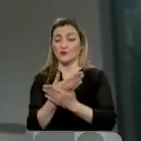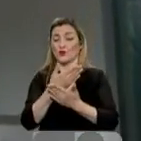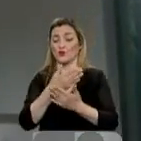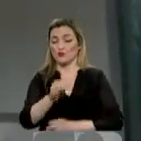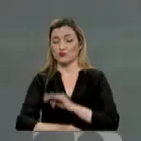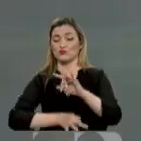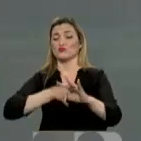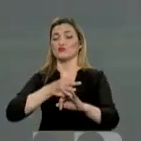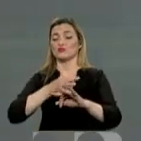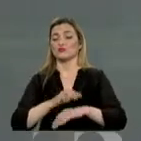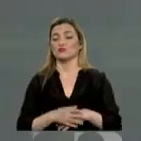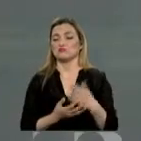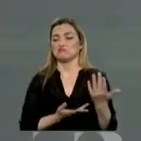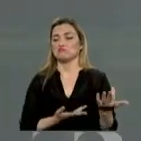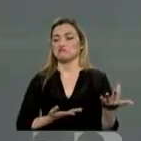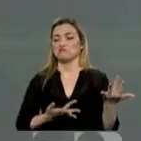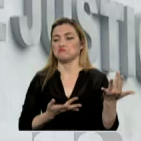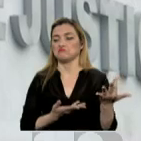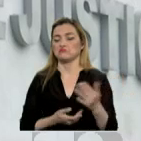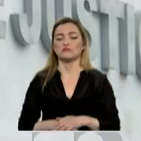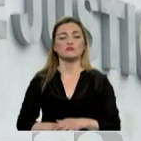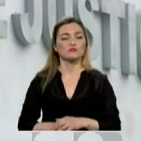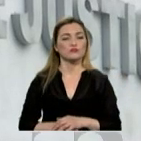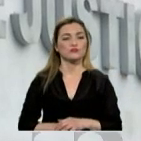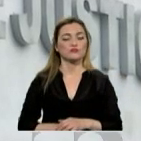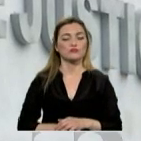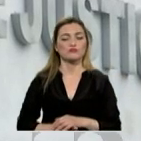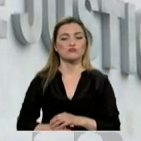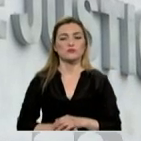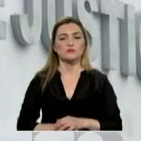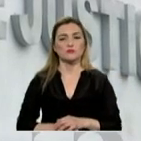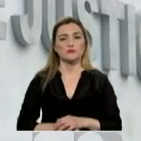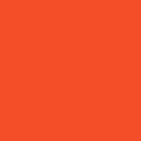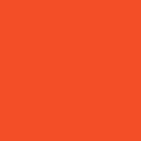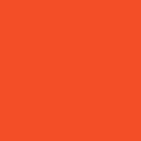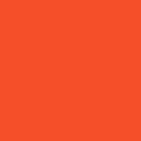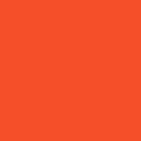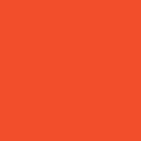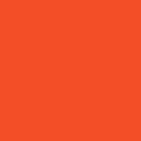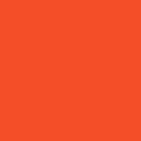solo deberá esperar. En Quito, Fausto Yepes, 24 horas.